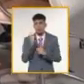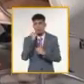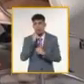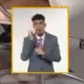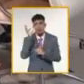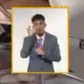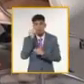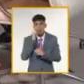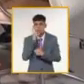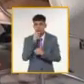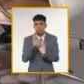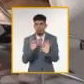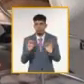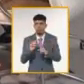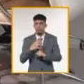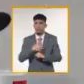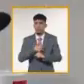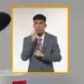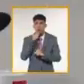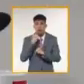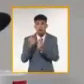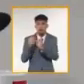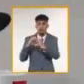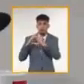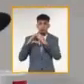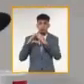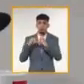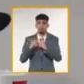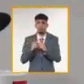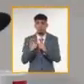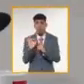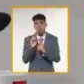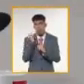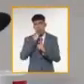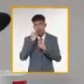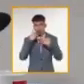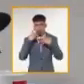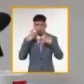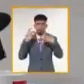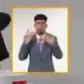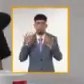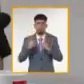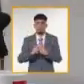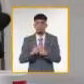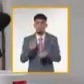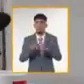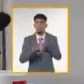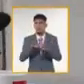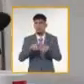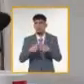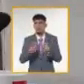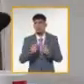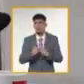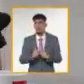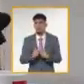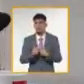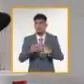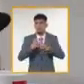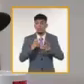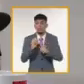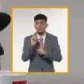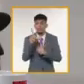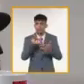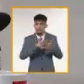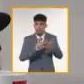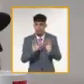tiene más dinero, o porque tiene más bienes materiales, o porque tiene más éxito, o porque tiene más popularidad, e incluso a veces porque hay un discurso también de la capacidad